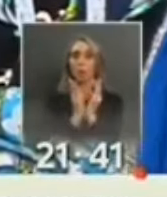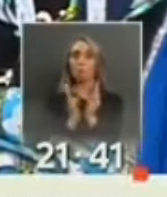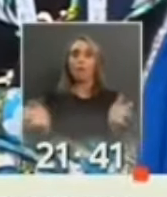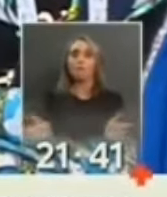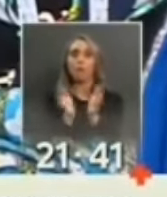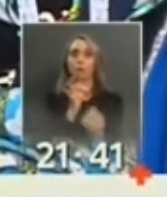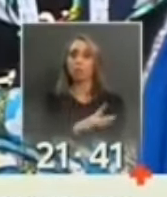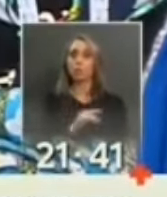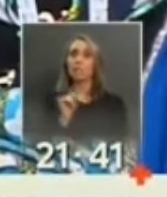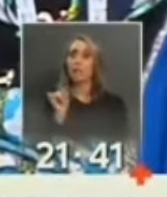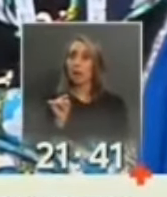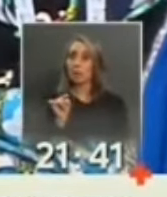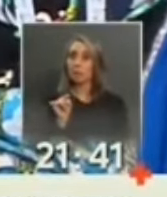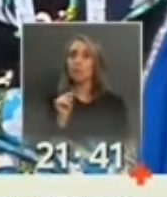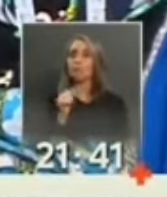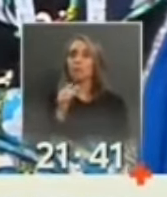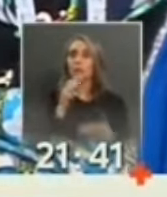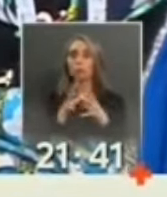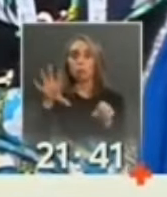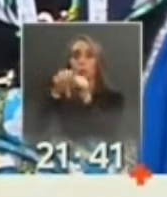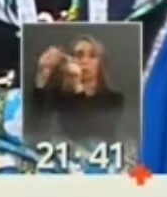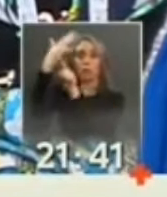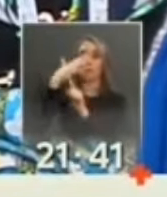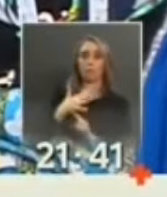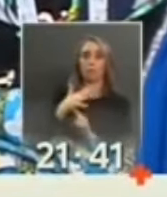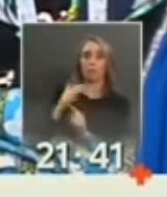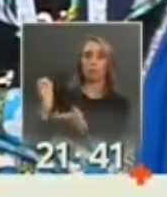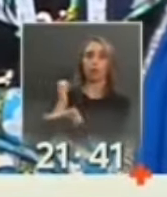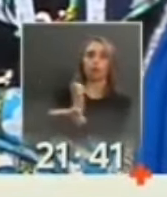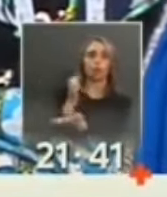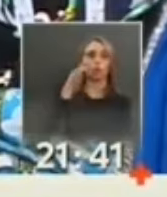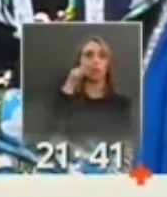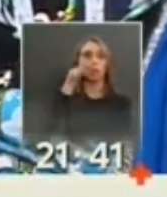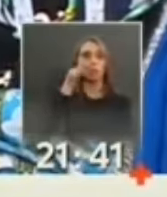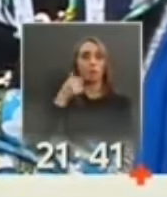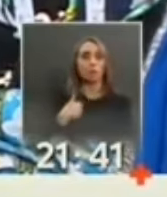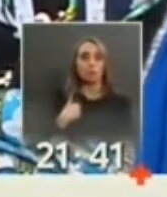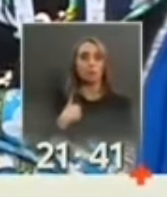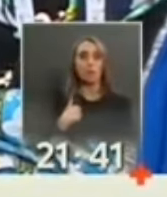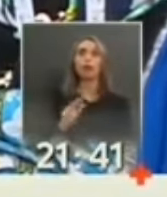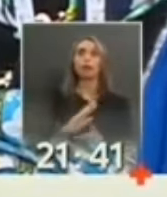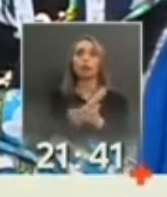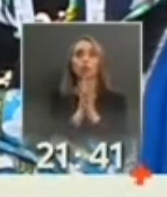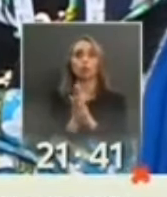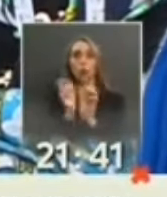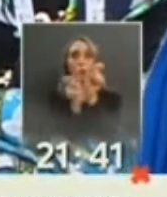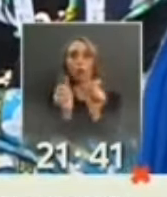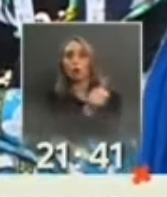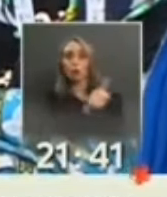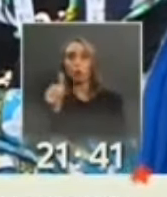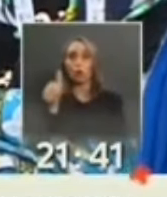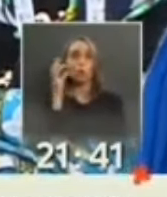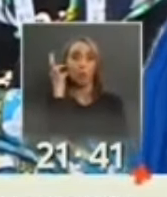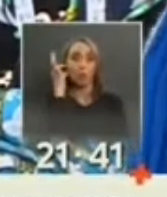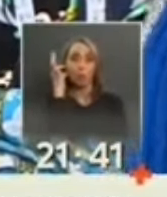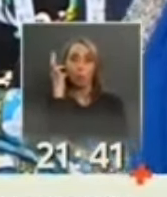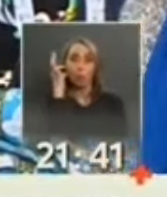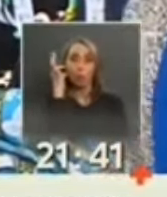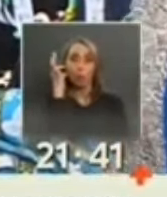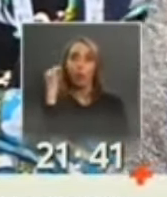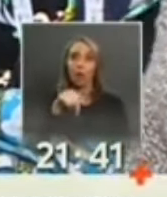En ella se ha expresado mucha discriminación racista y también todas las mujeres aquí